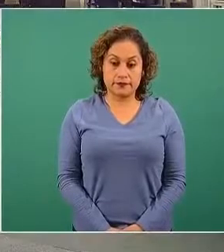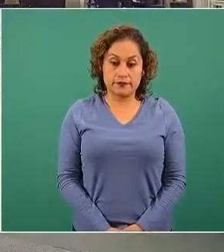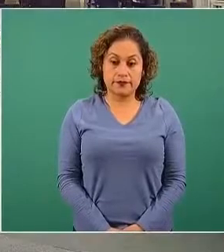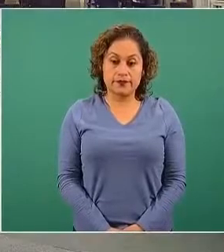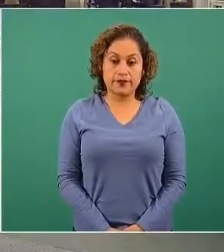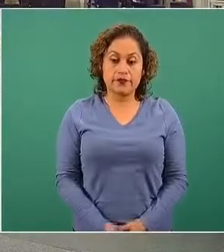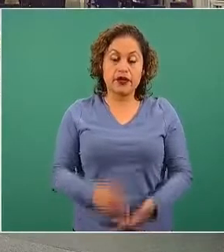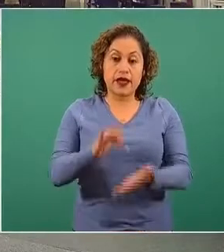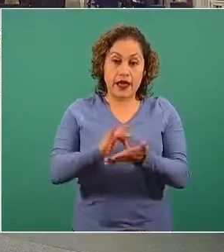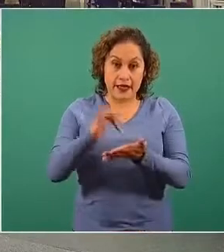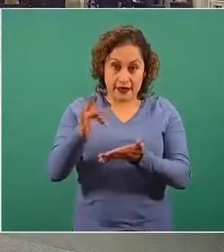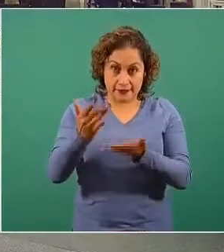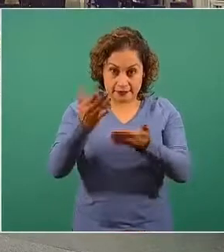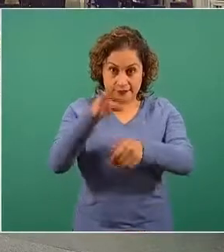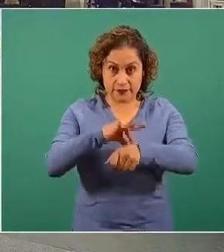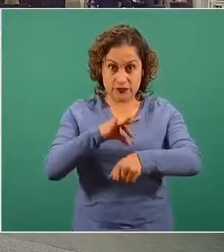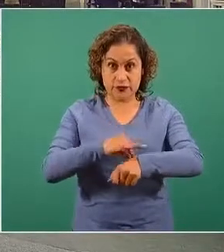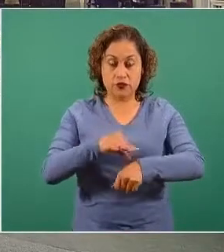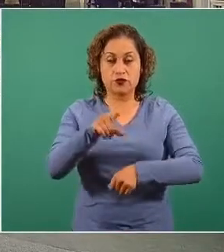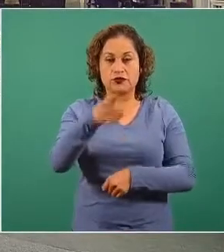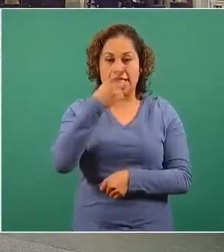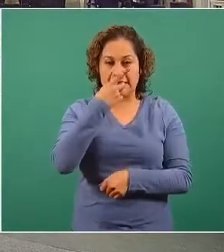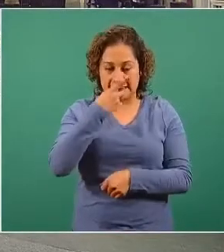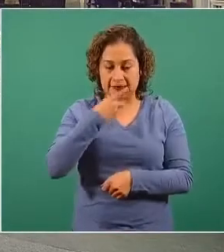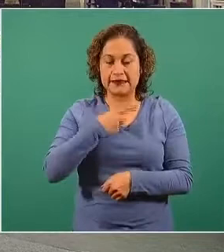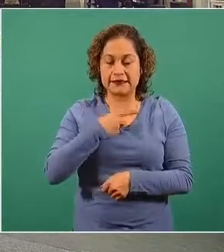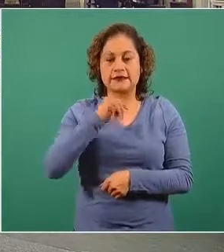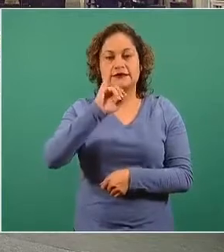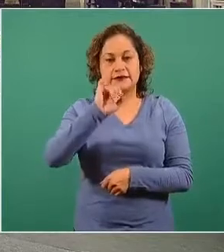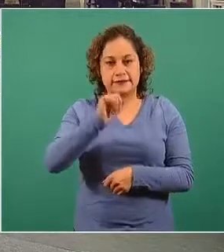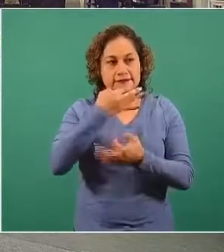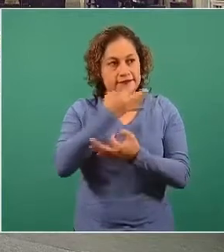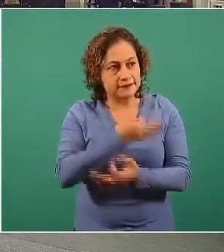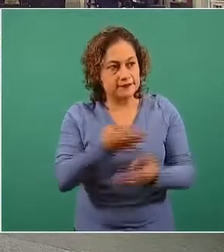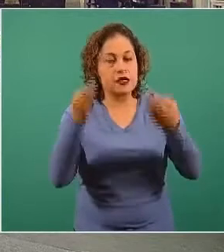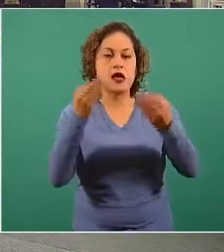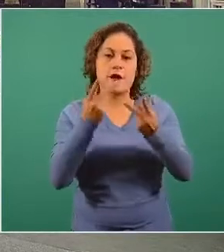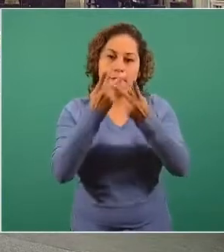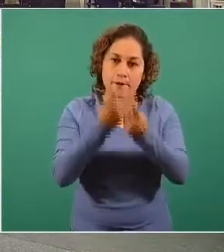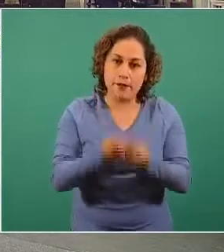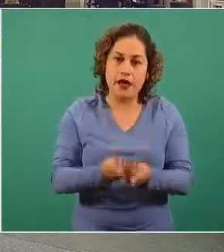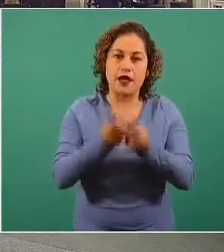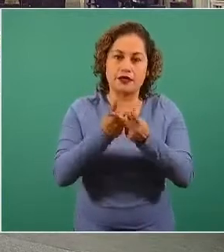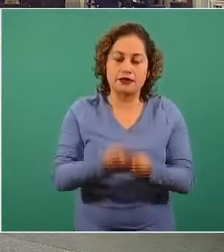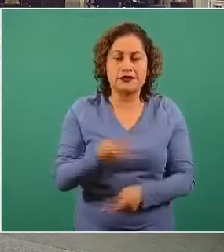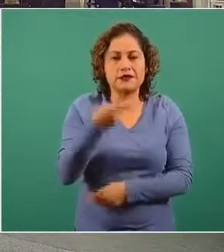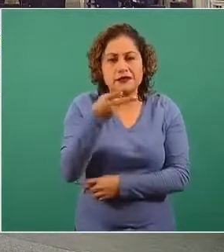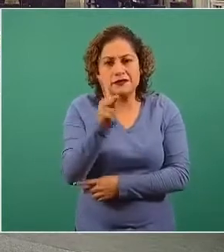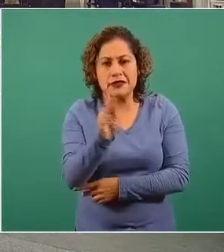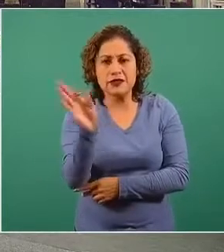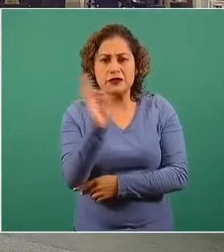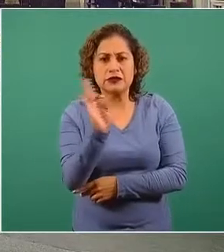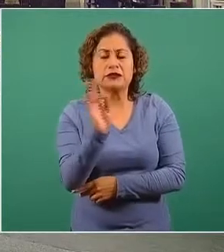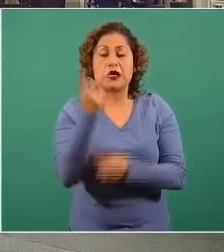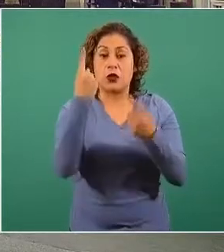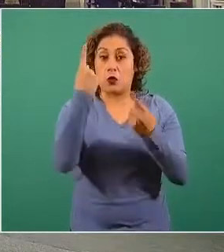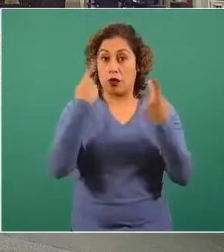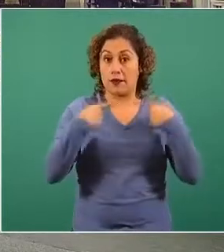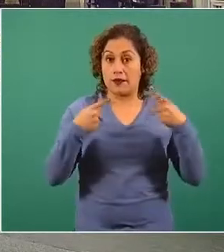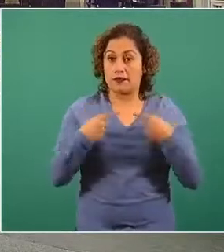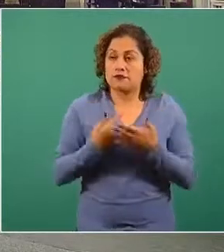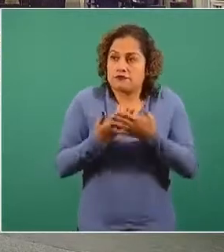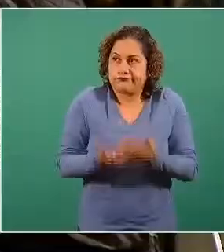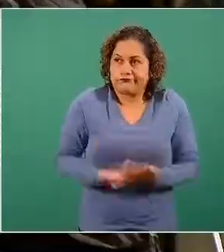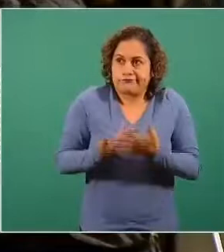Muchas gracias, doctor. Ya dijo que deben tener paciencia, pero si no llaman ni llega mensaje a quienes se inscribieron, ¿qué deben hacer además de tener